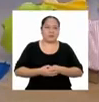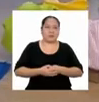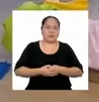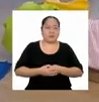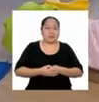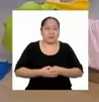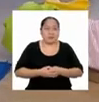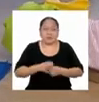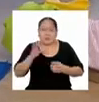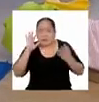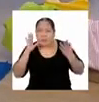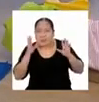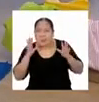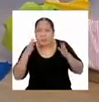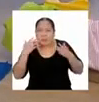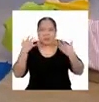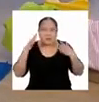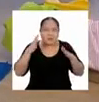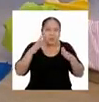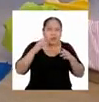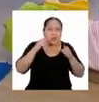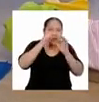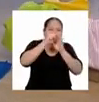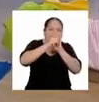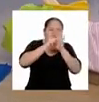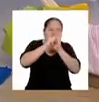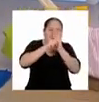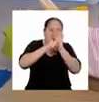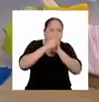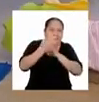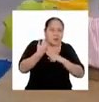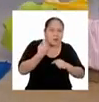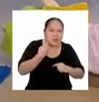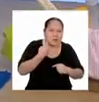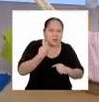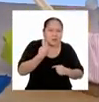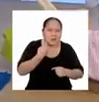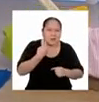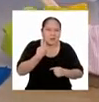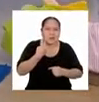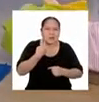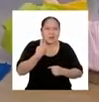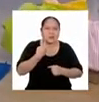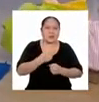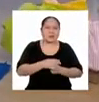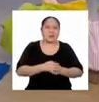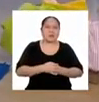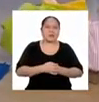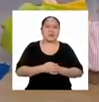¿Me parece o ya están grabando?